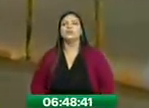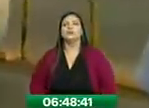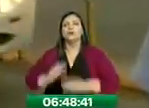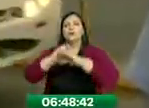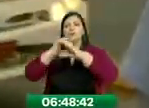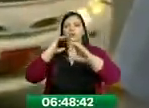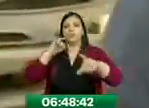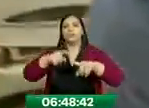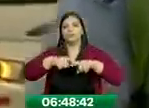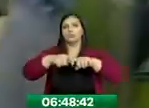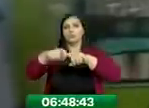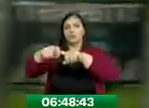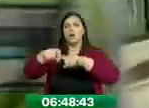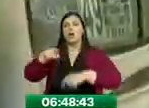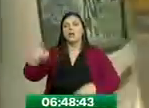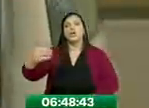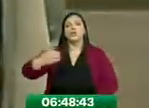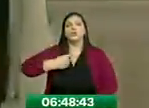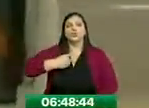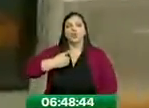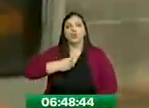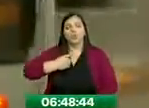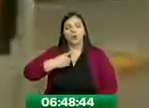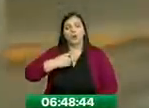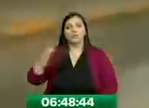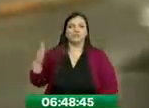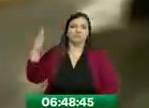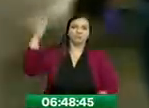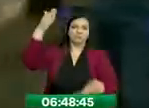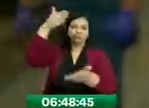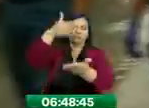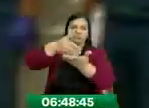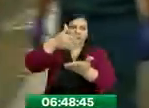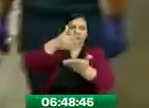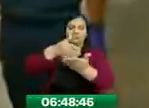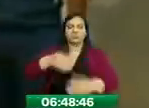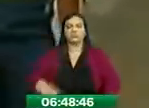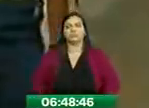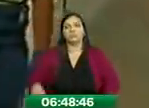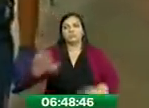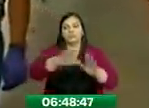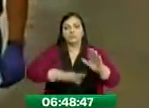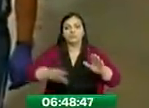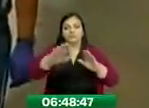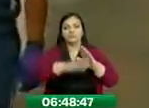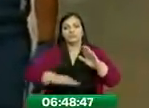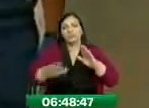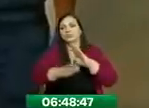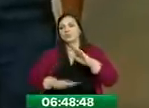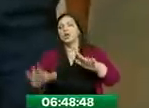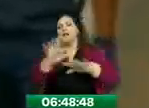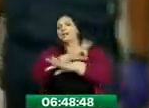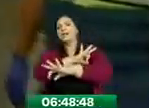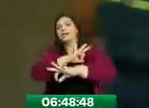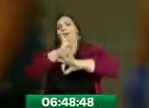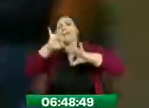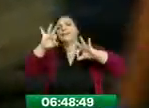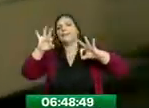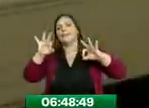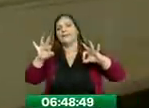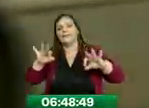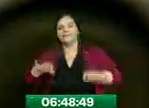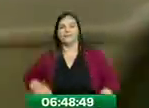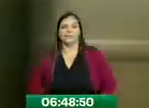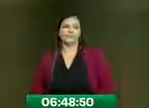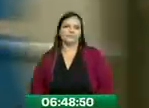que él vaya y cumpla con lo que está establecido. Si tiene que limpiar el vehículo, tiene que desinfectarlo y, lógicamente, sacarlo a